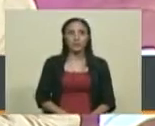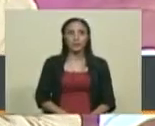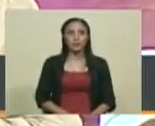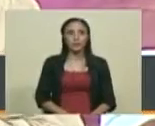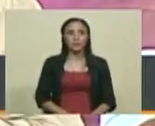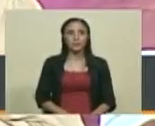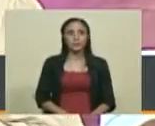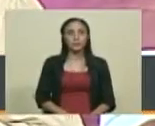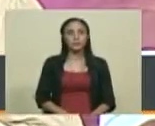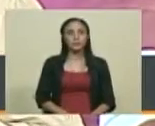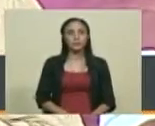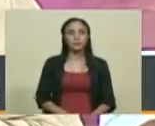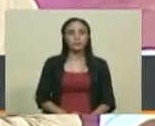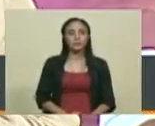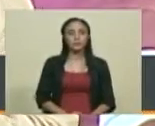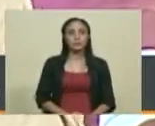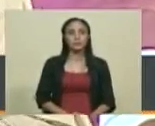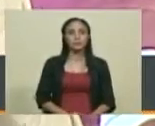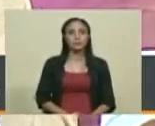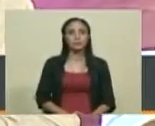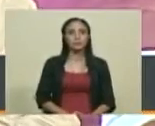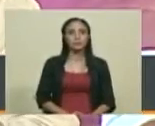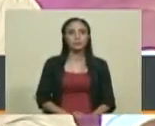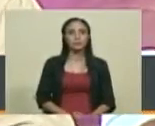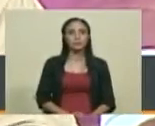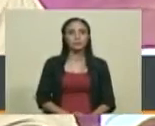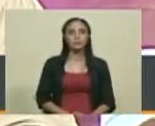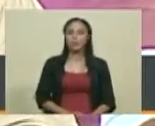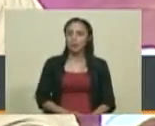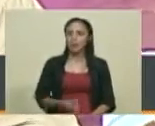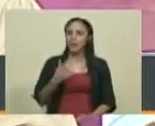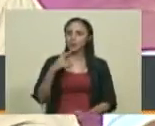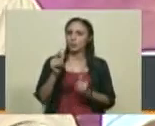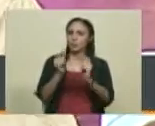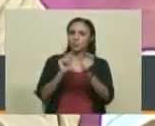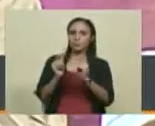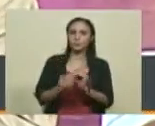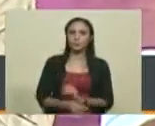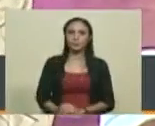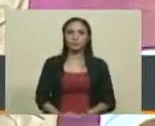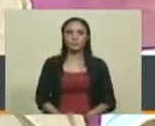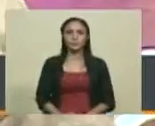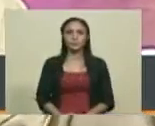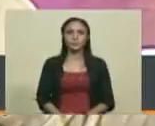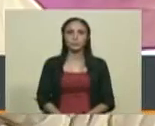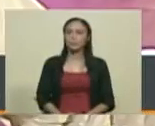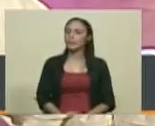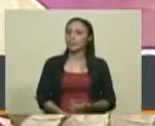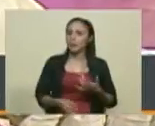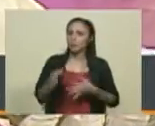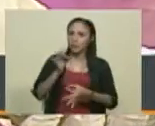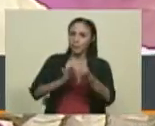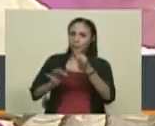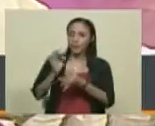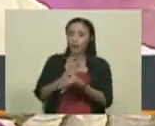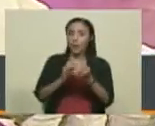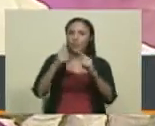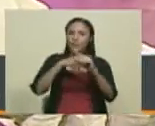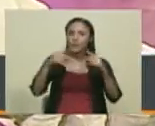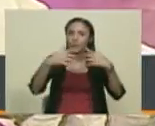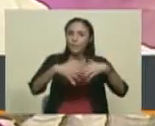Líderes de la India, con los que he conversado, me lo han hecho por escrito, las más importantes